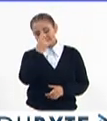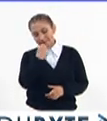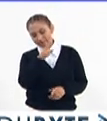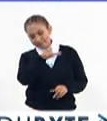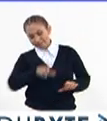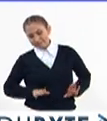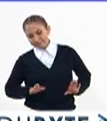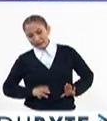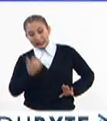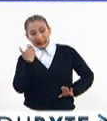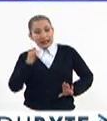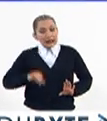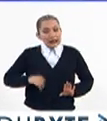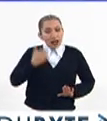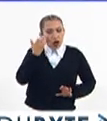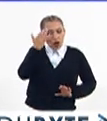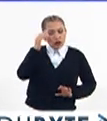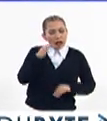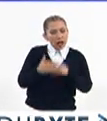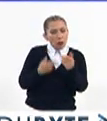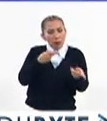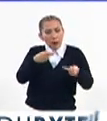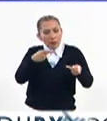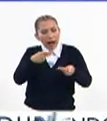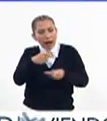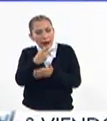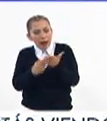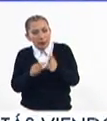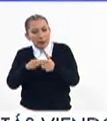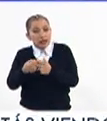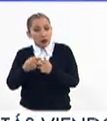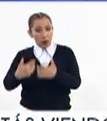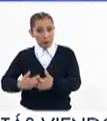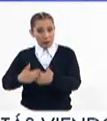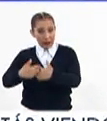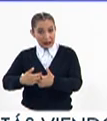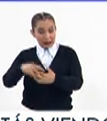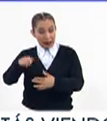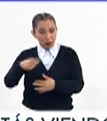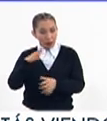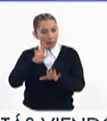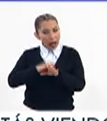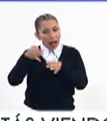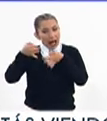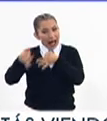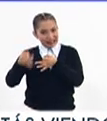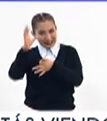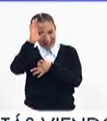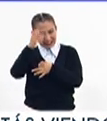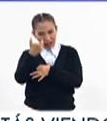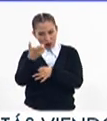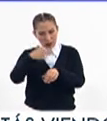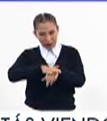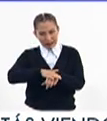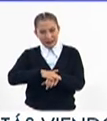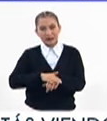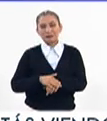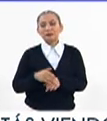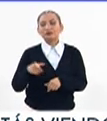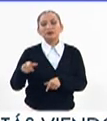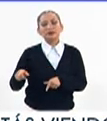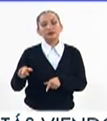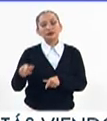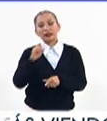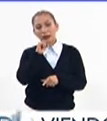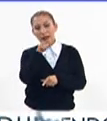los interesados en conocer los procesos de planificación y arranque de una empresa se inclinan del lado de las ciencias